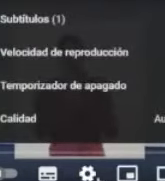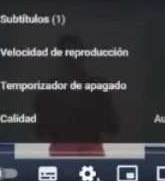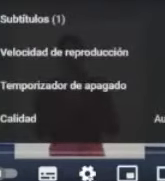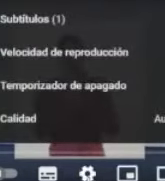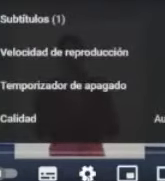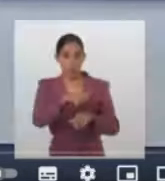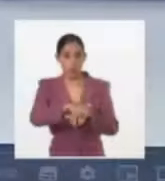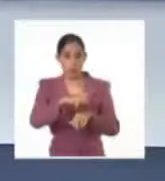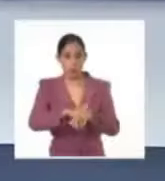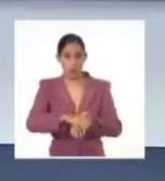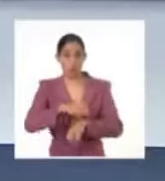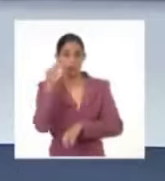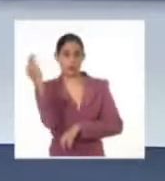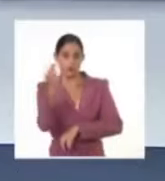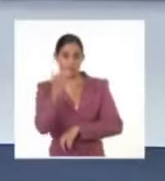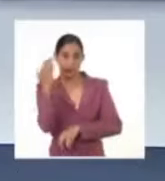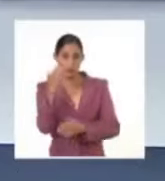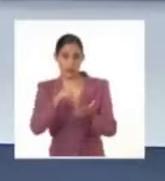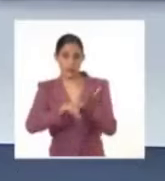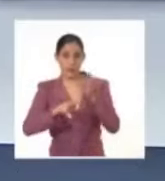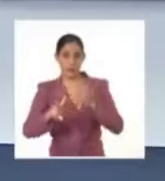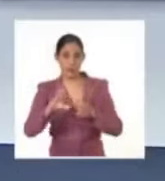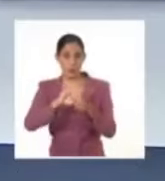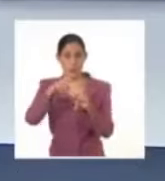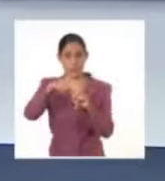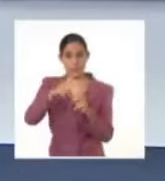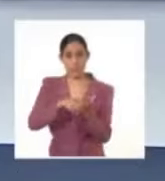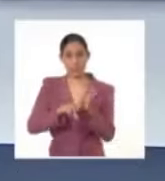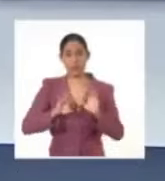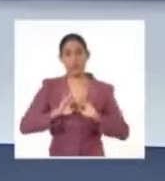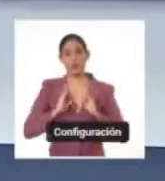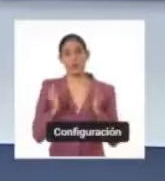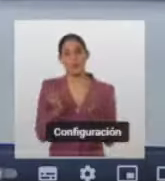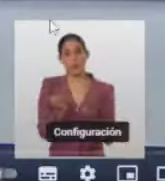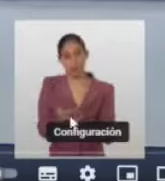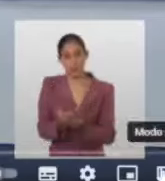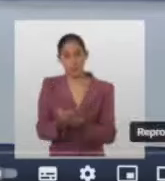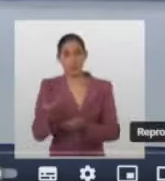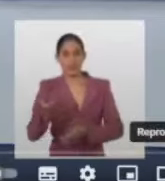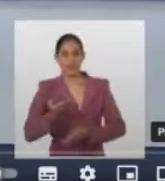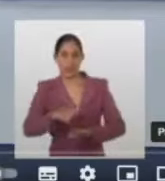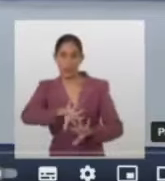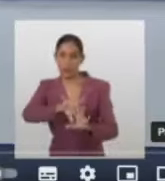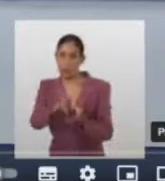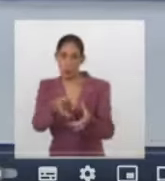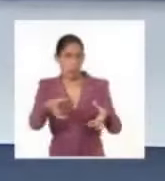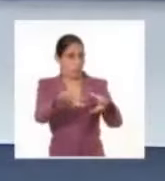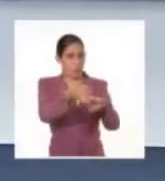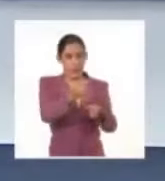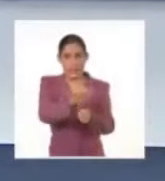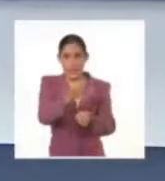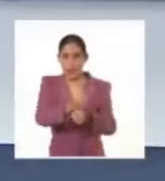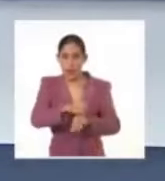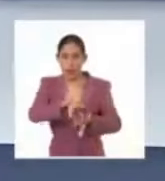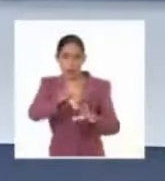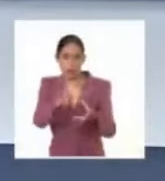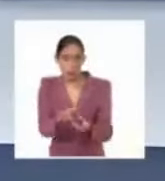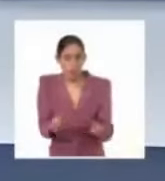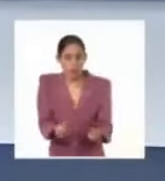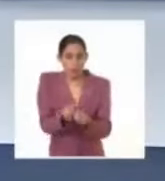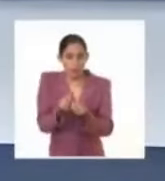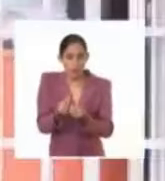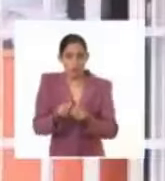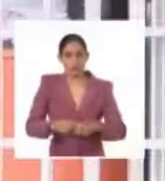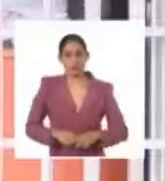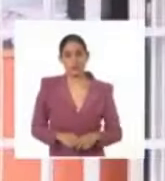familias en la provincia de Guantánamo. La convocatoria ha tenido la respuesta inmediata de colectivos laborales, trabajadores, jubilados y pensionados